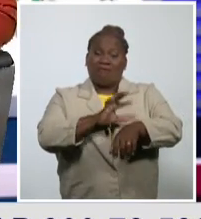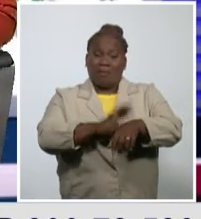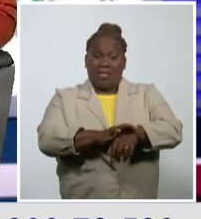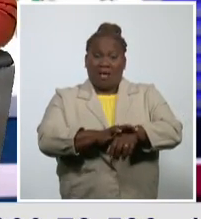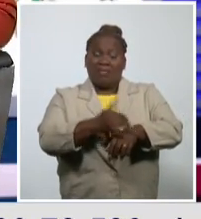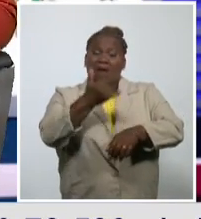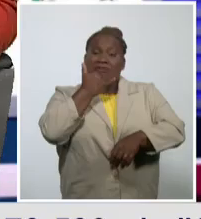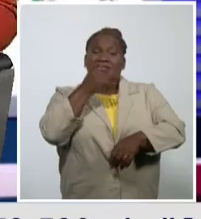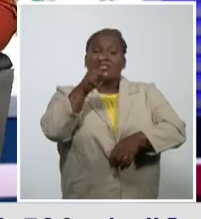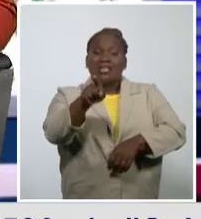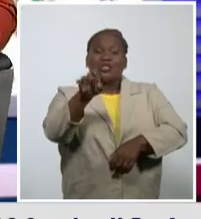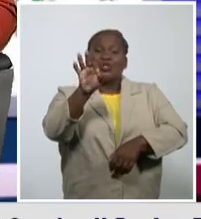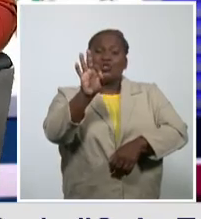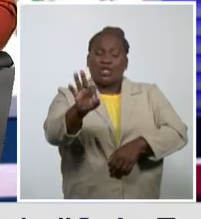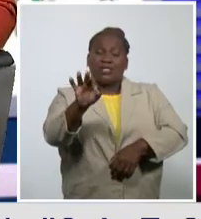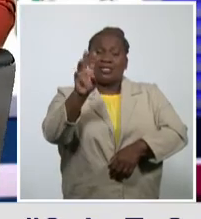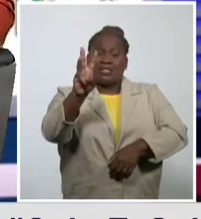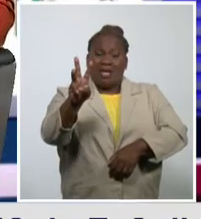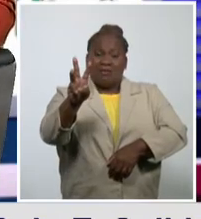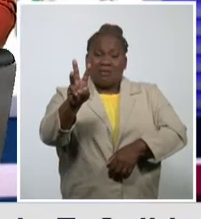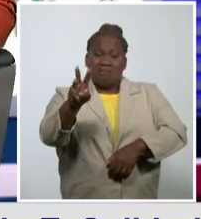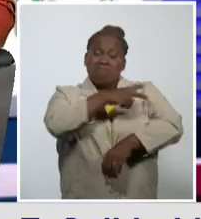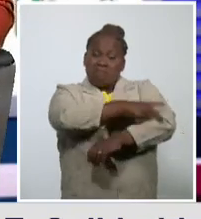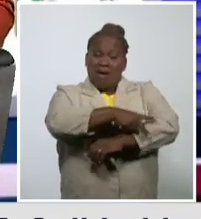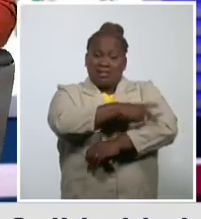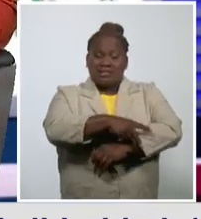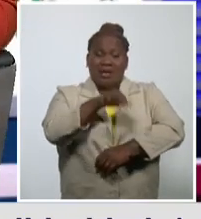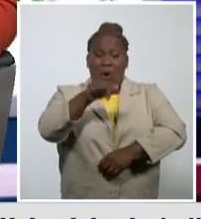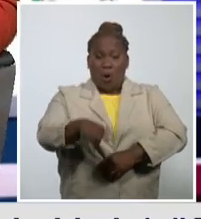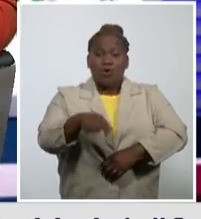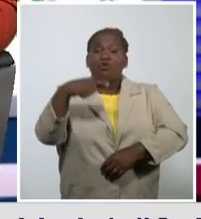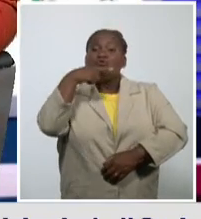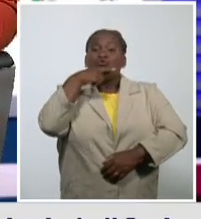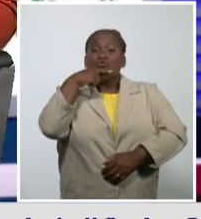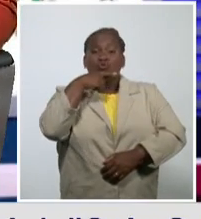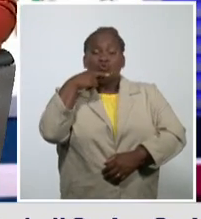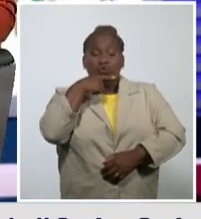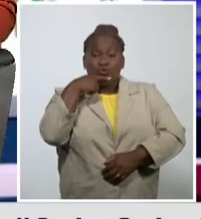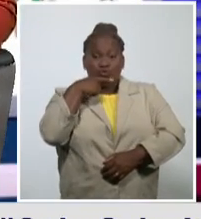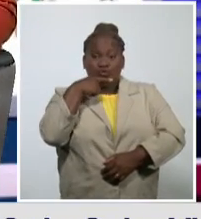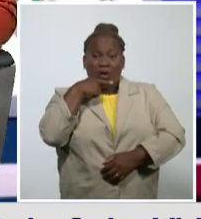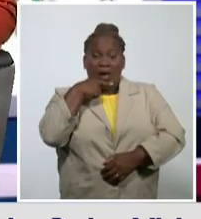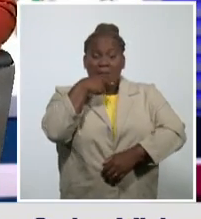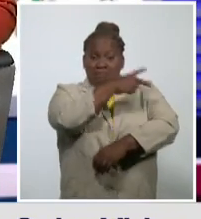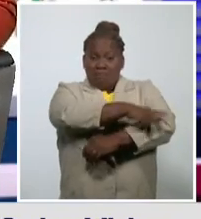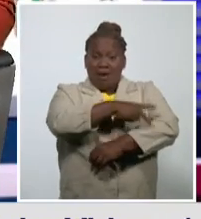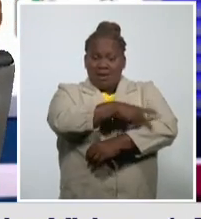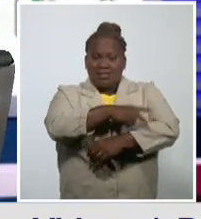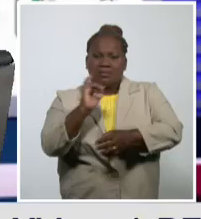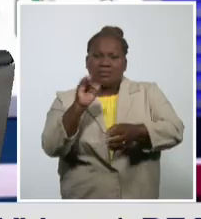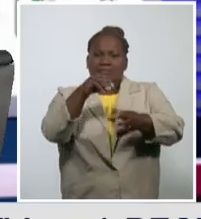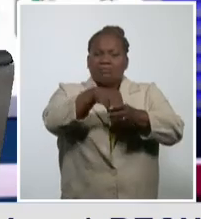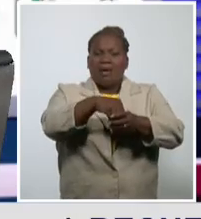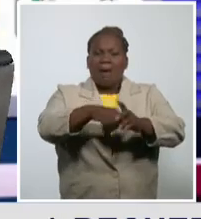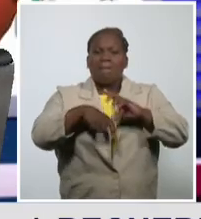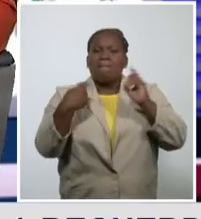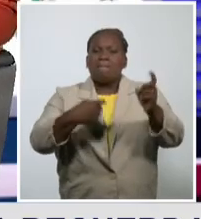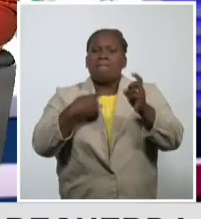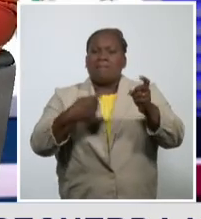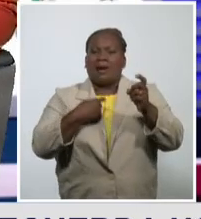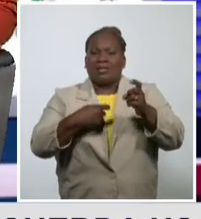183 naciones. Hoy, entre las noticias, resaltaba que Rusia es de esas naciones que también se ha incorporado a la batalla, con